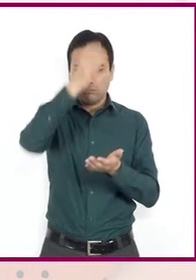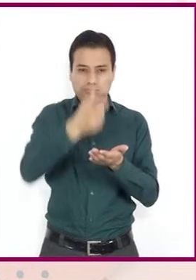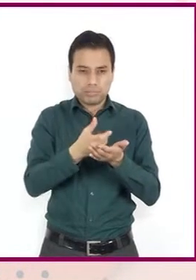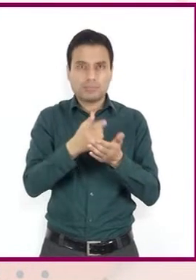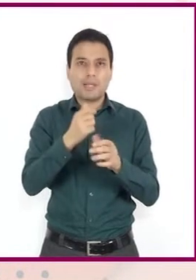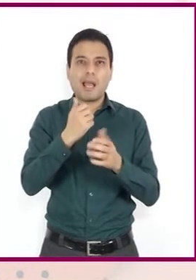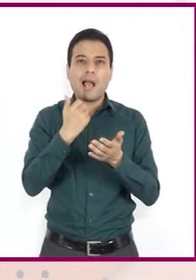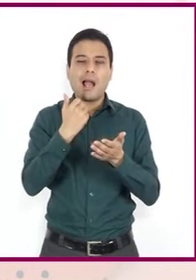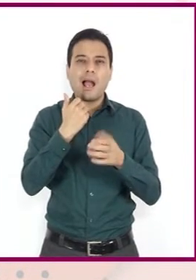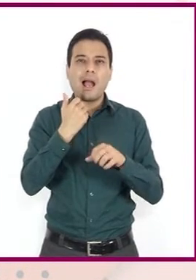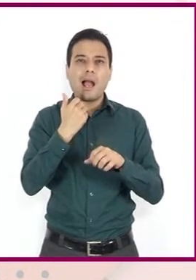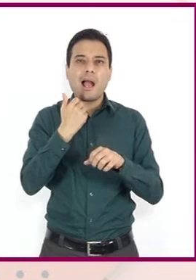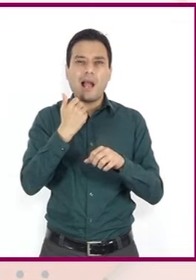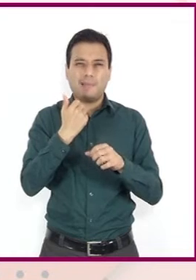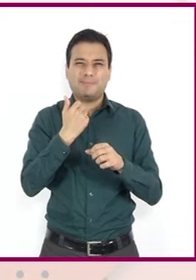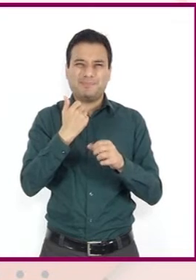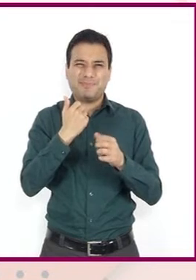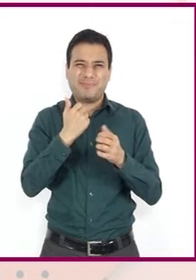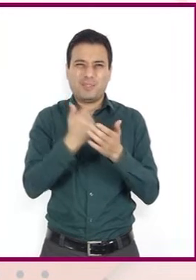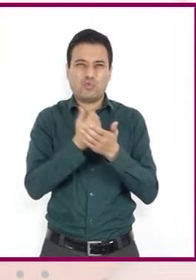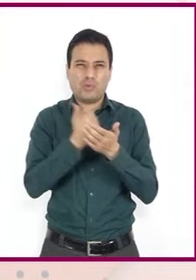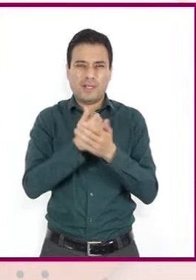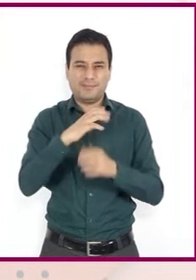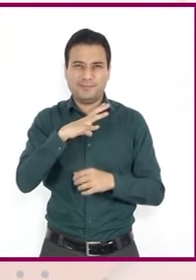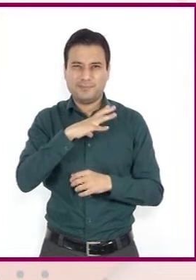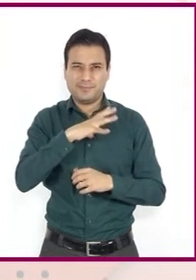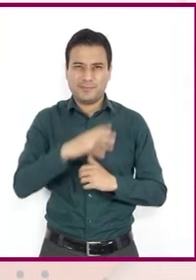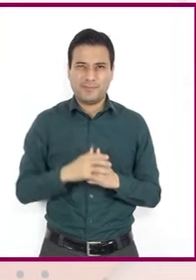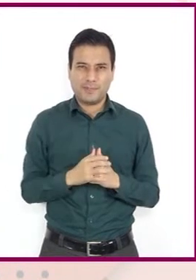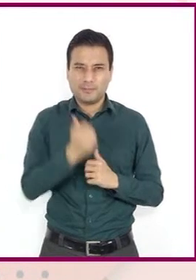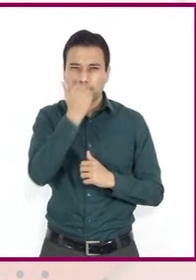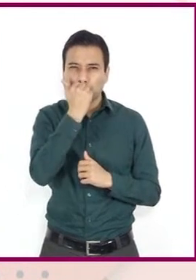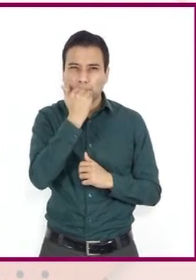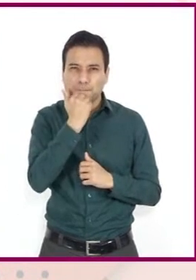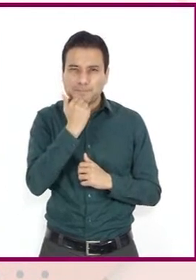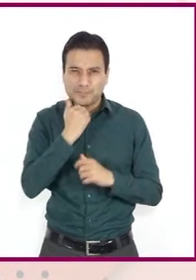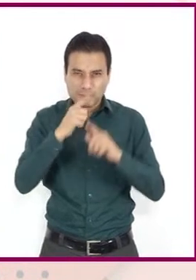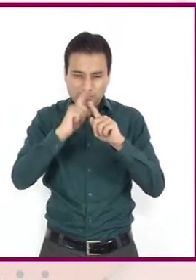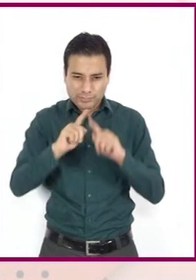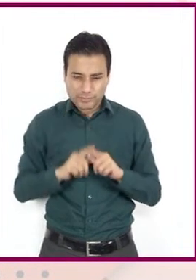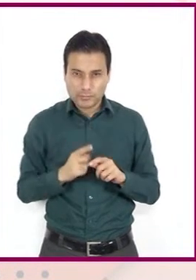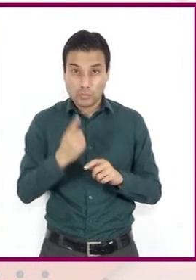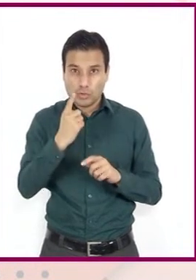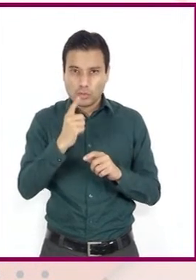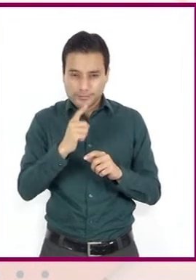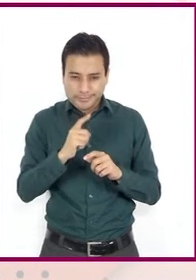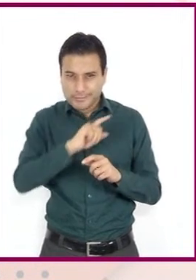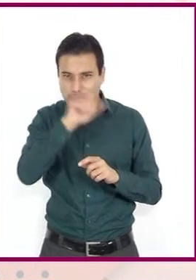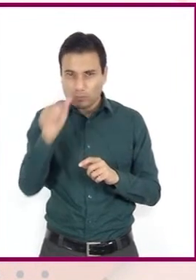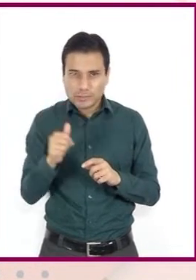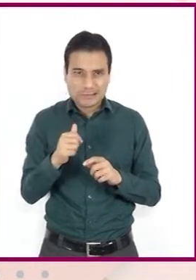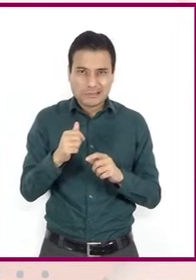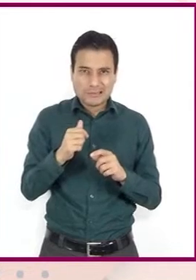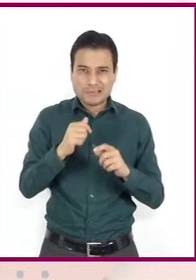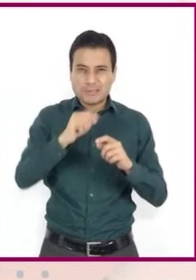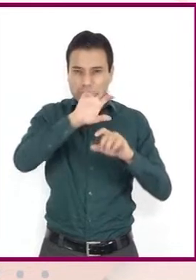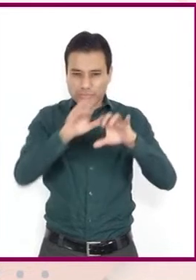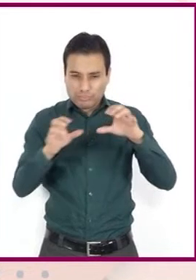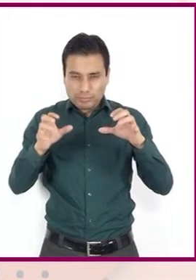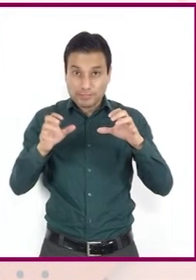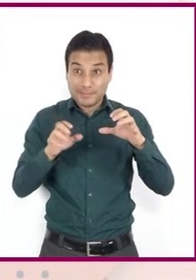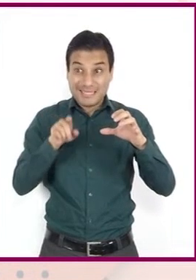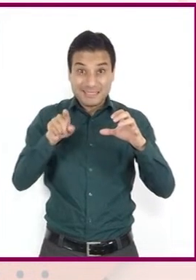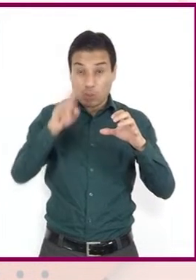alto, quebrándose en varios terroncitos. Uno de estos le interceptaba el paso. Por un